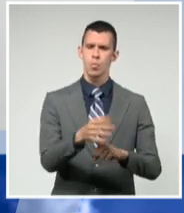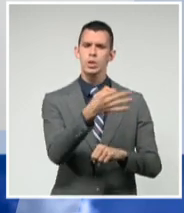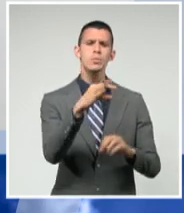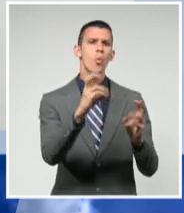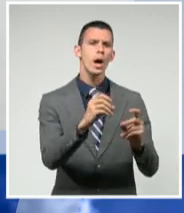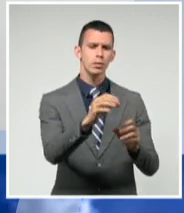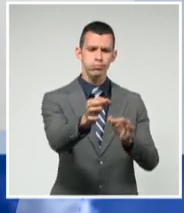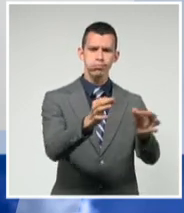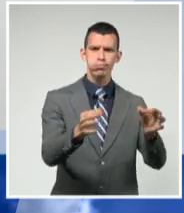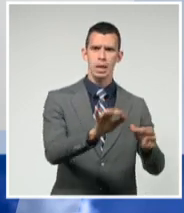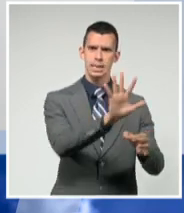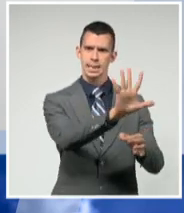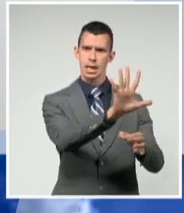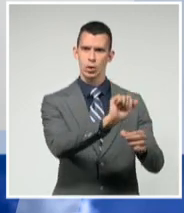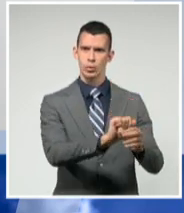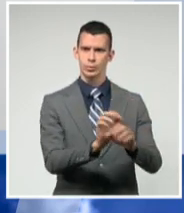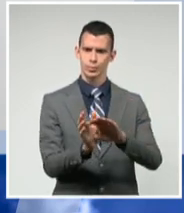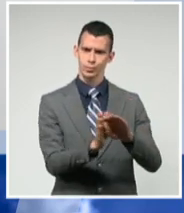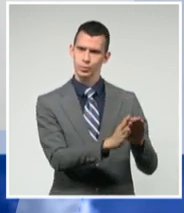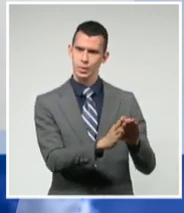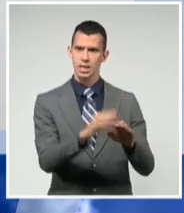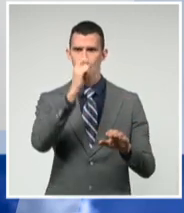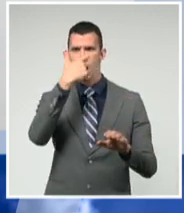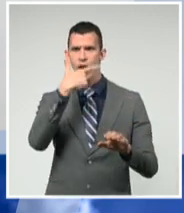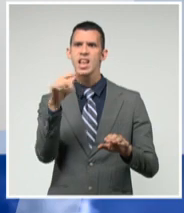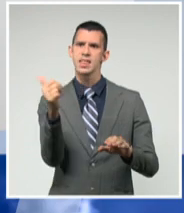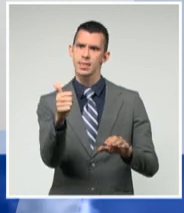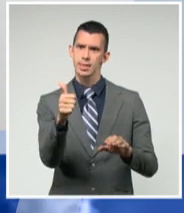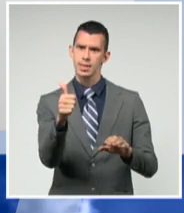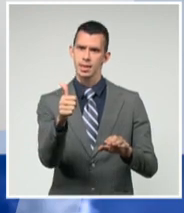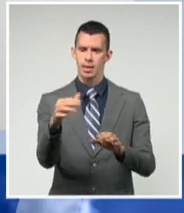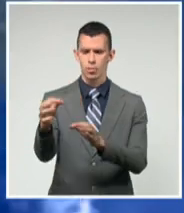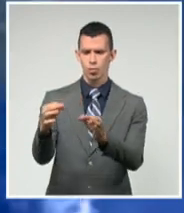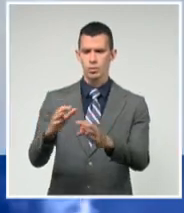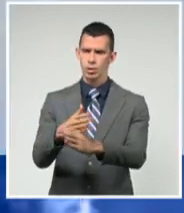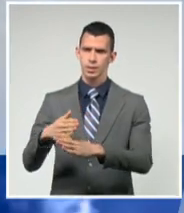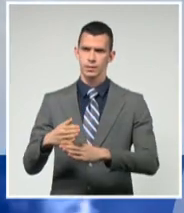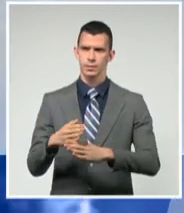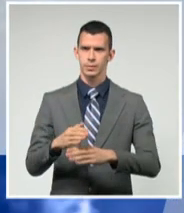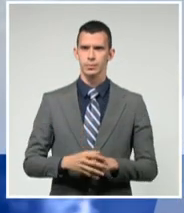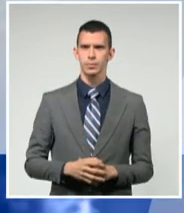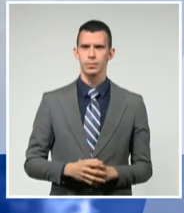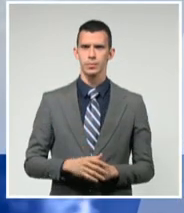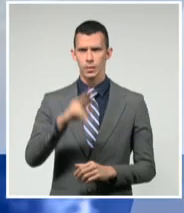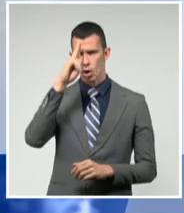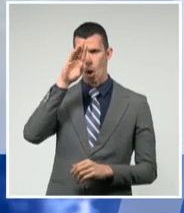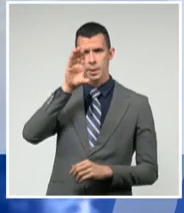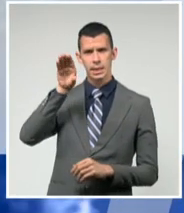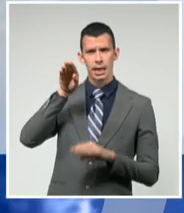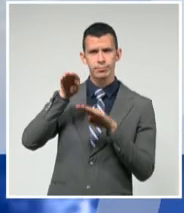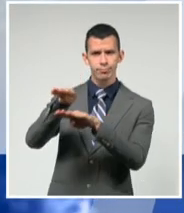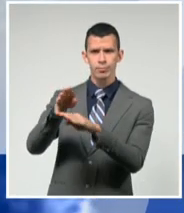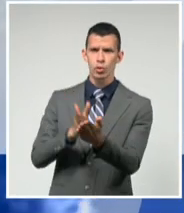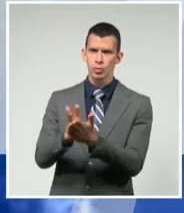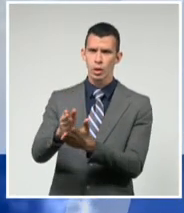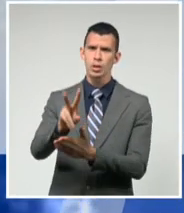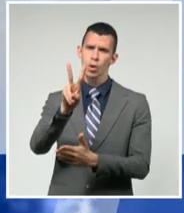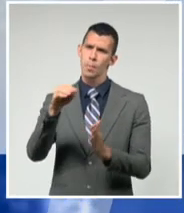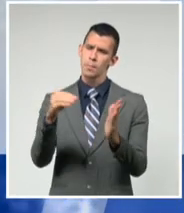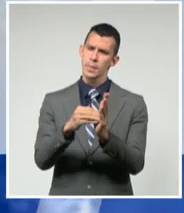de la capital y Ciego de Ávila, 10 casos. Se encuentran ingresados en los hospitales 2.959